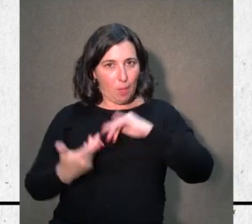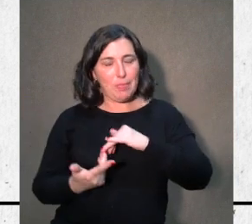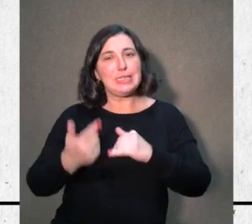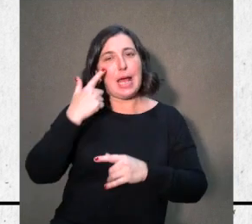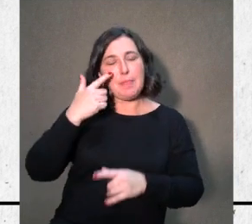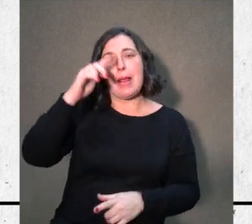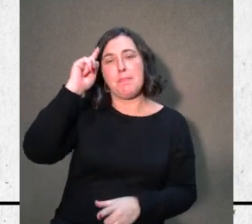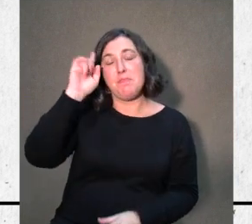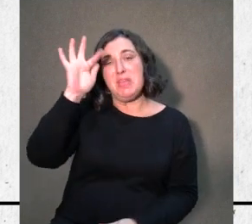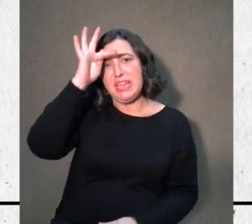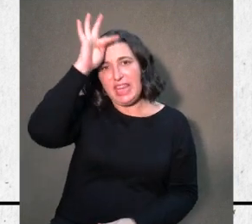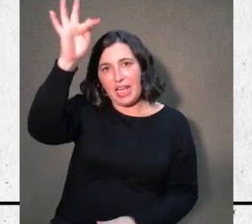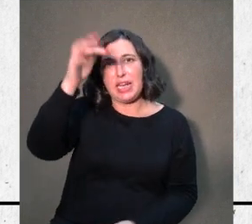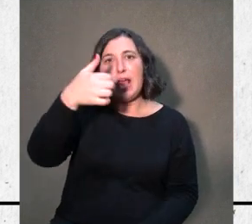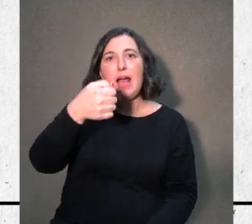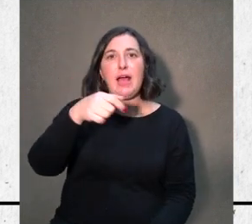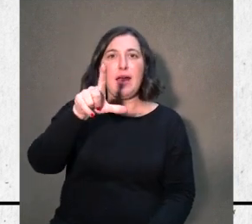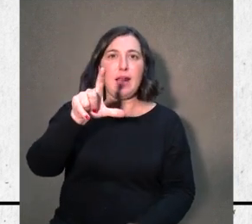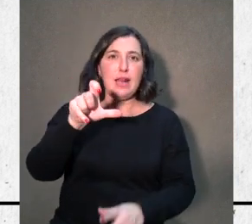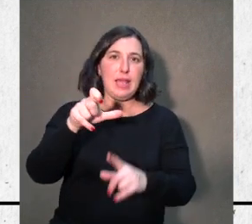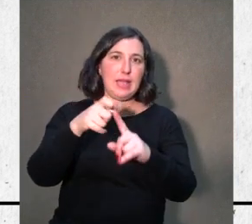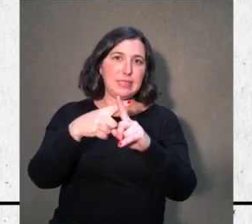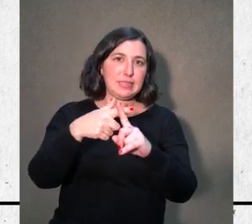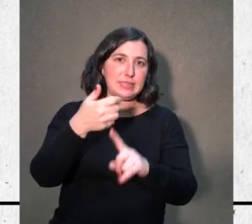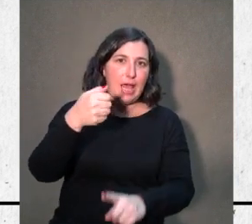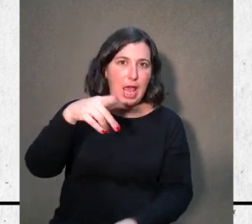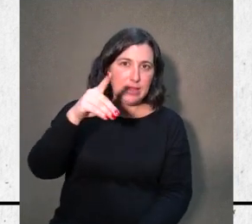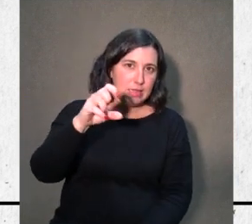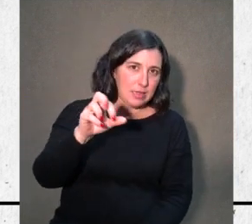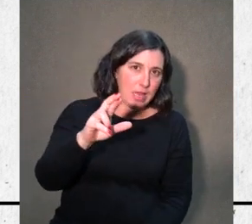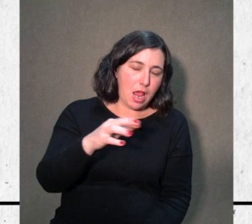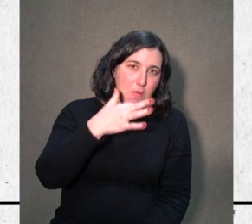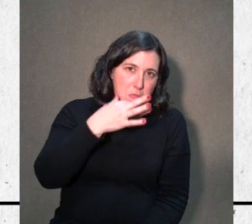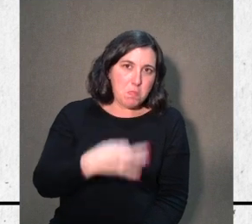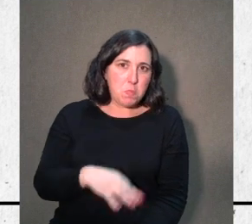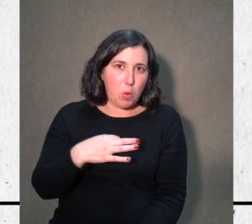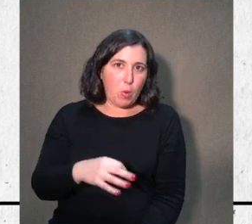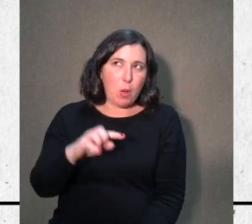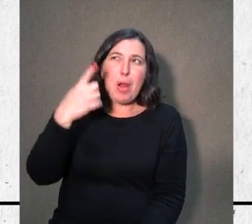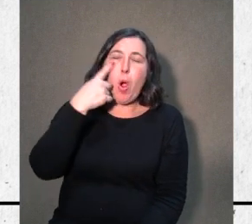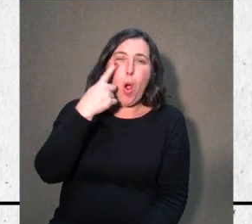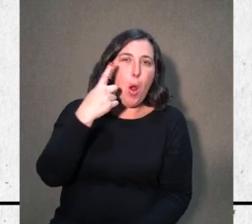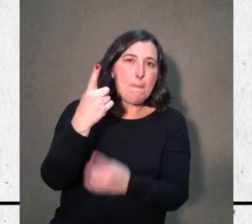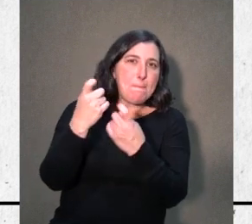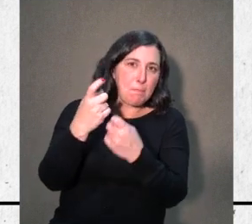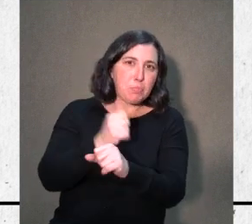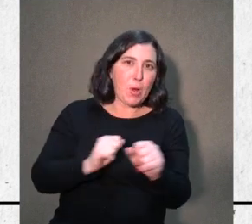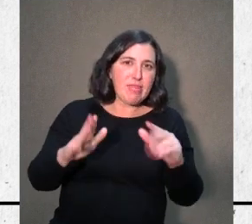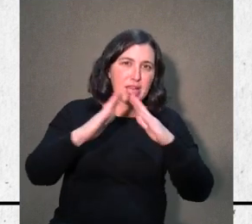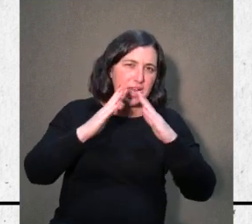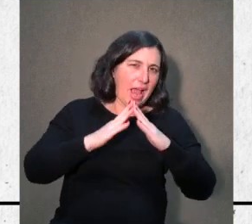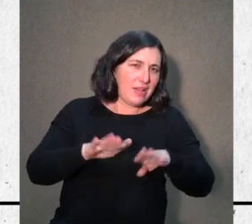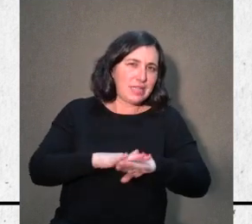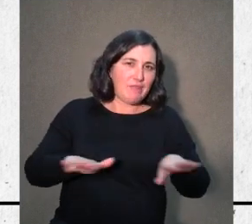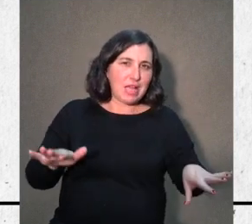buena. Una vez que ya conoces, puedes hacerlo en tu casa, o sea, ejercicios básicos, son más bien de eso,